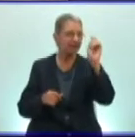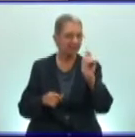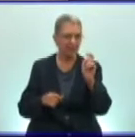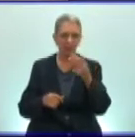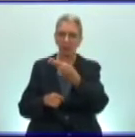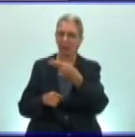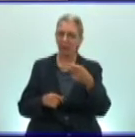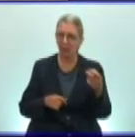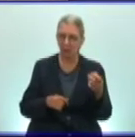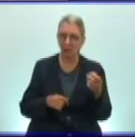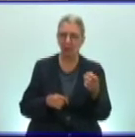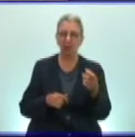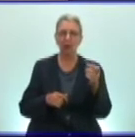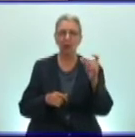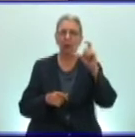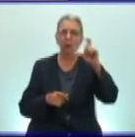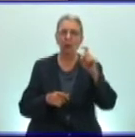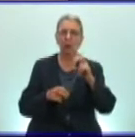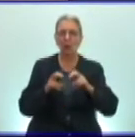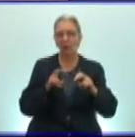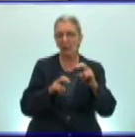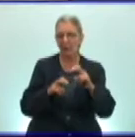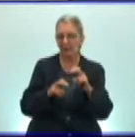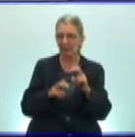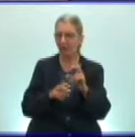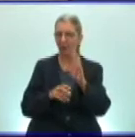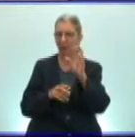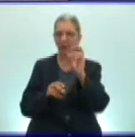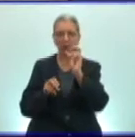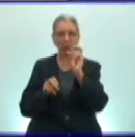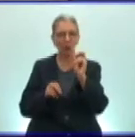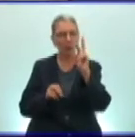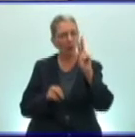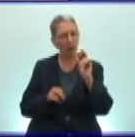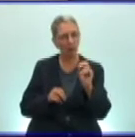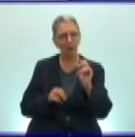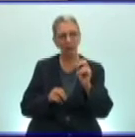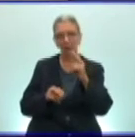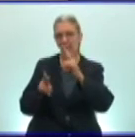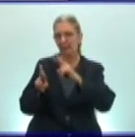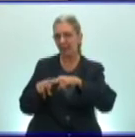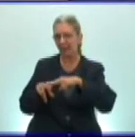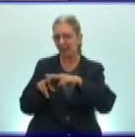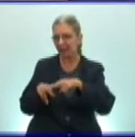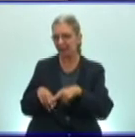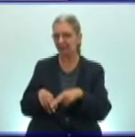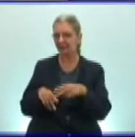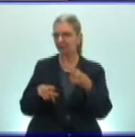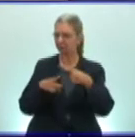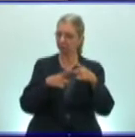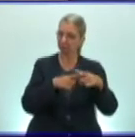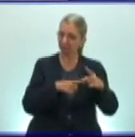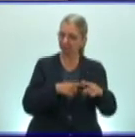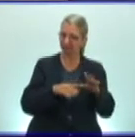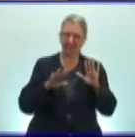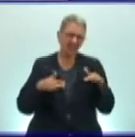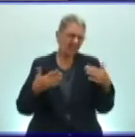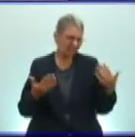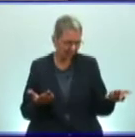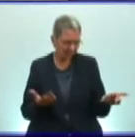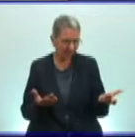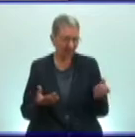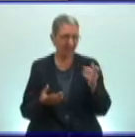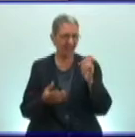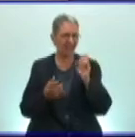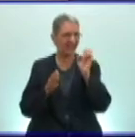el oro, la plata, entre otros. Pero ¿recuerdan ustedes a qué llamamos elemento químico?